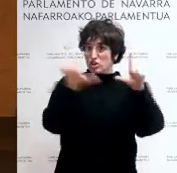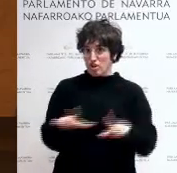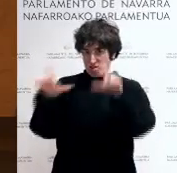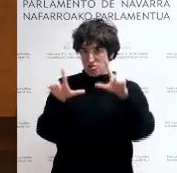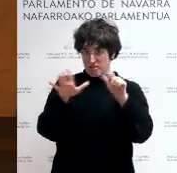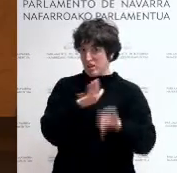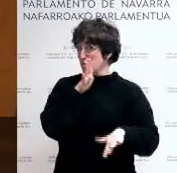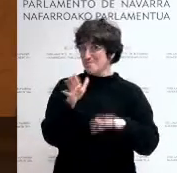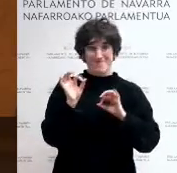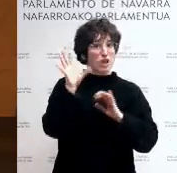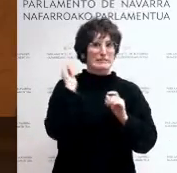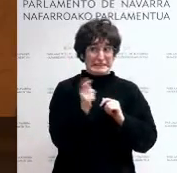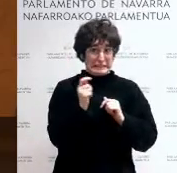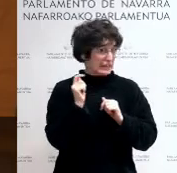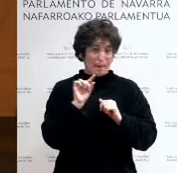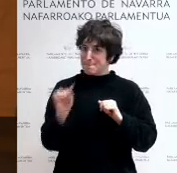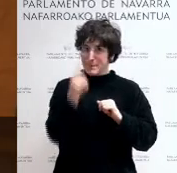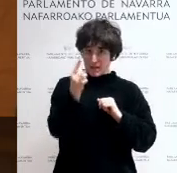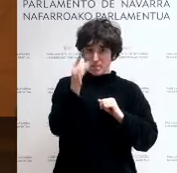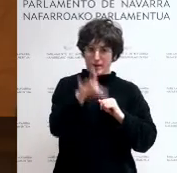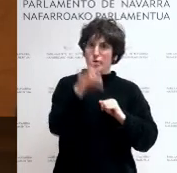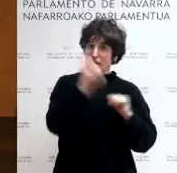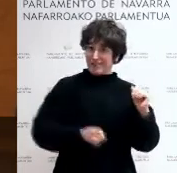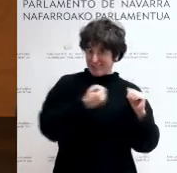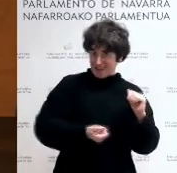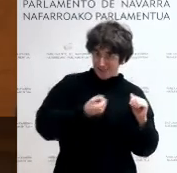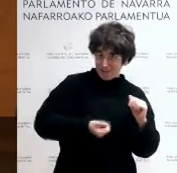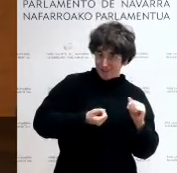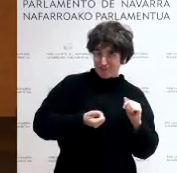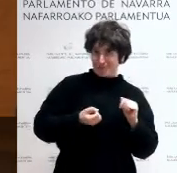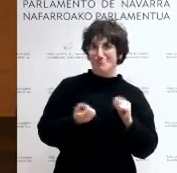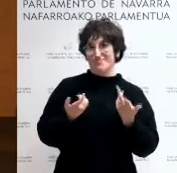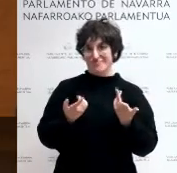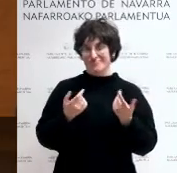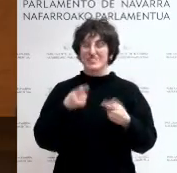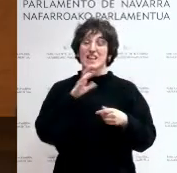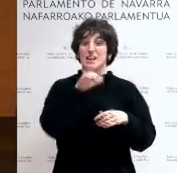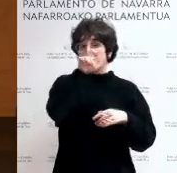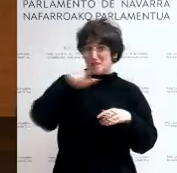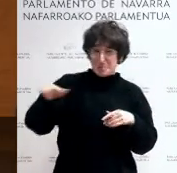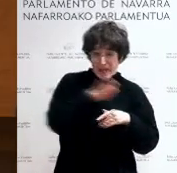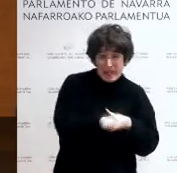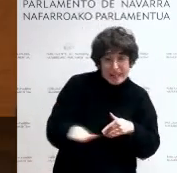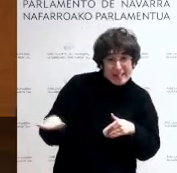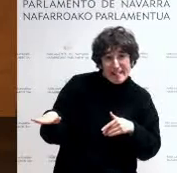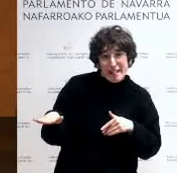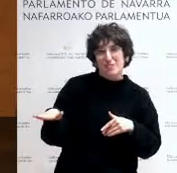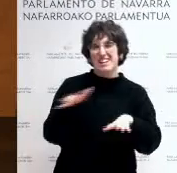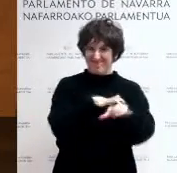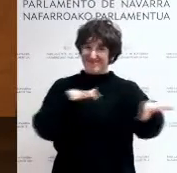prueba de elección, la ecografía, para muchas patologías y es la primera prueba de elección para la población infantil, para los niños y las